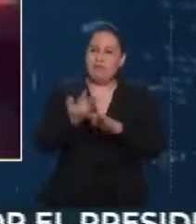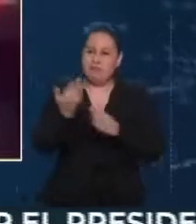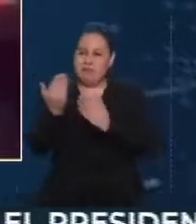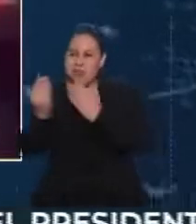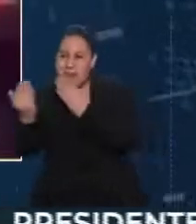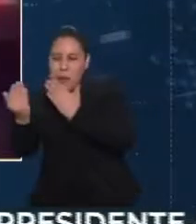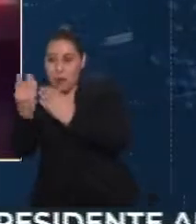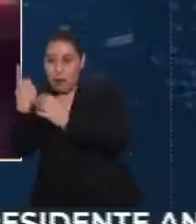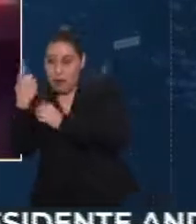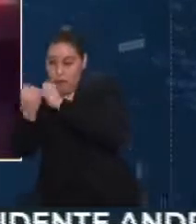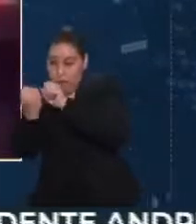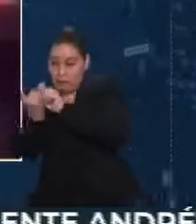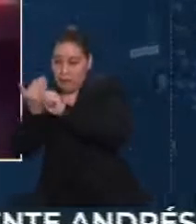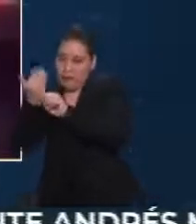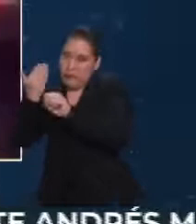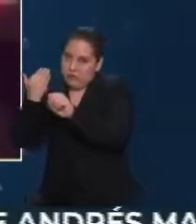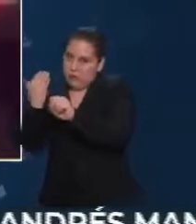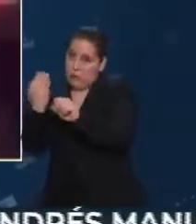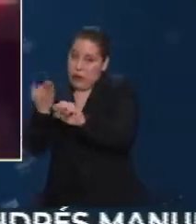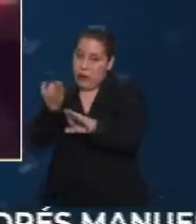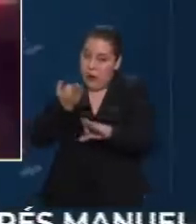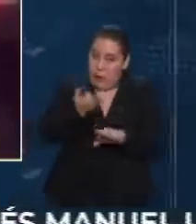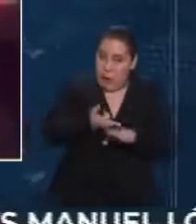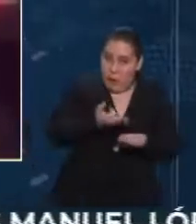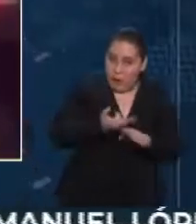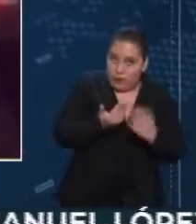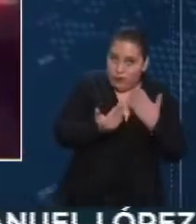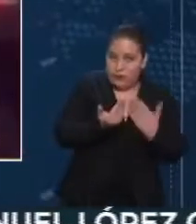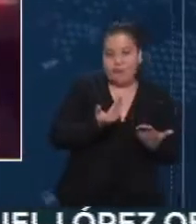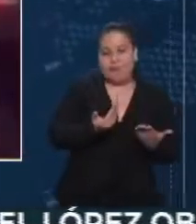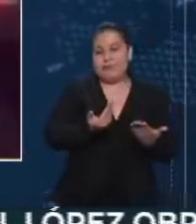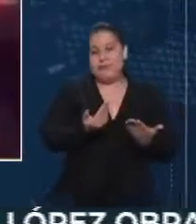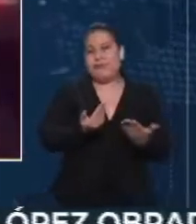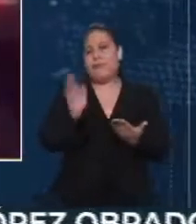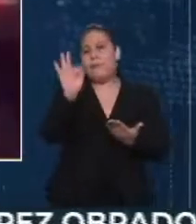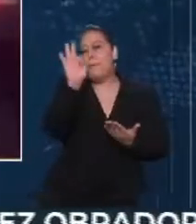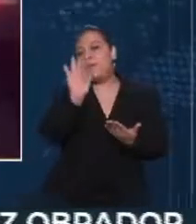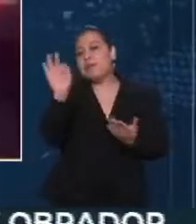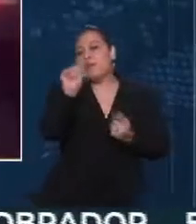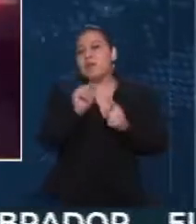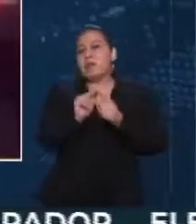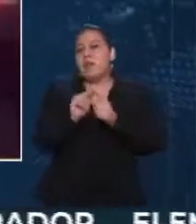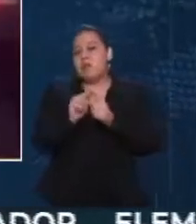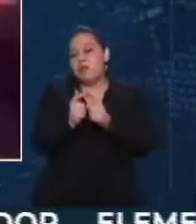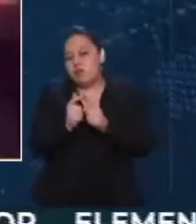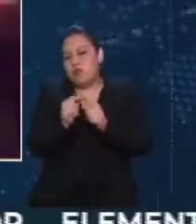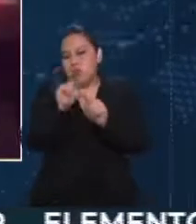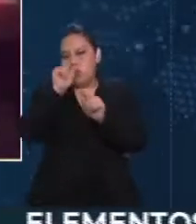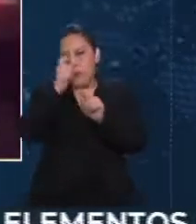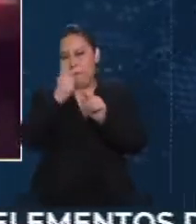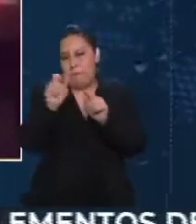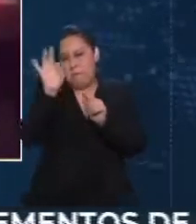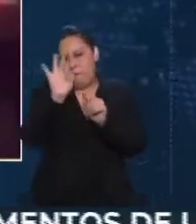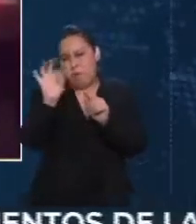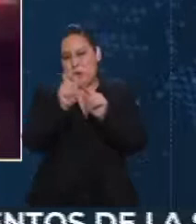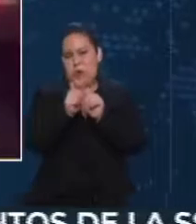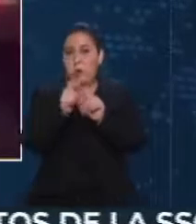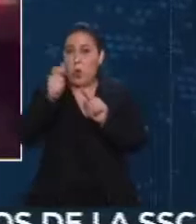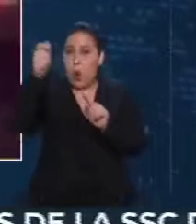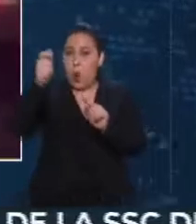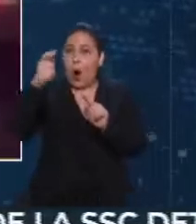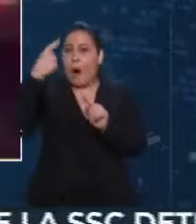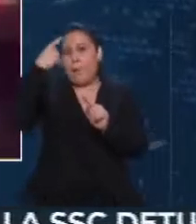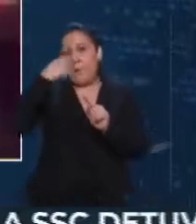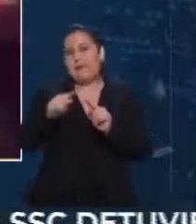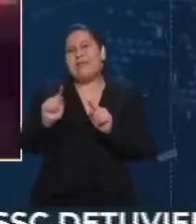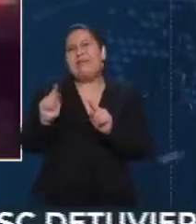comparación, o sea, esta alza en la inflación que tuvimos solamente en el mes de abril, pues es precisamente porque estamos comparando con una